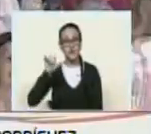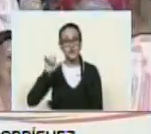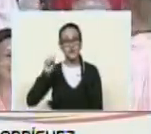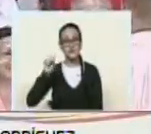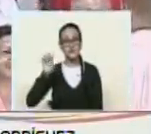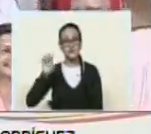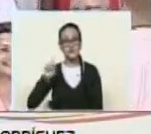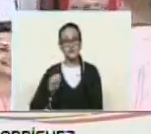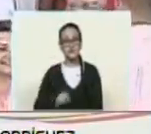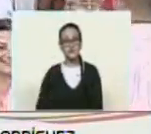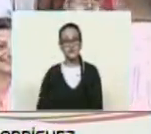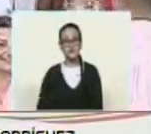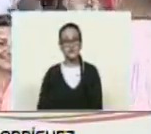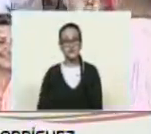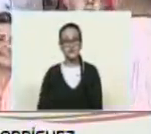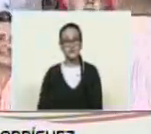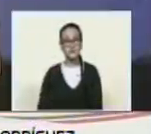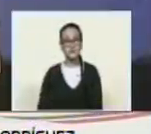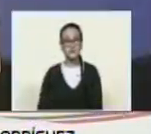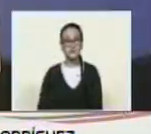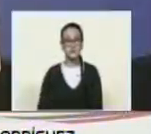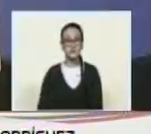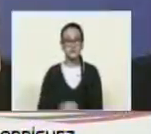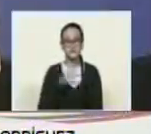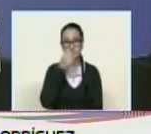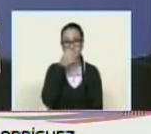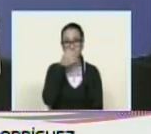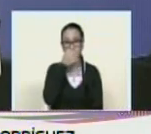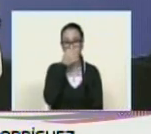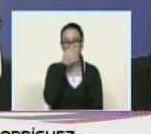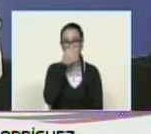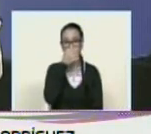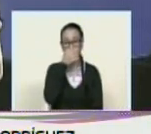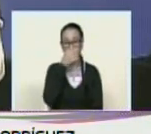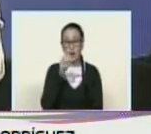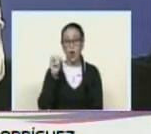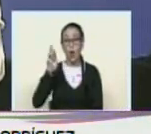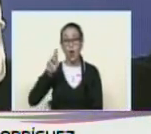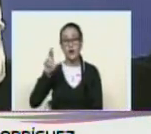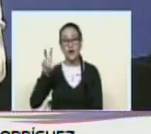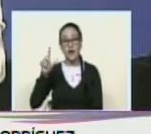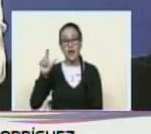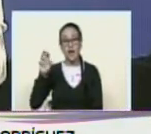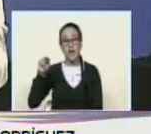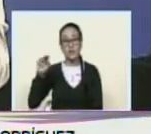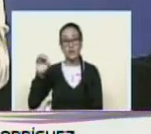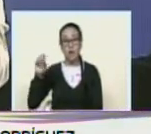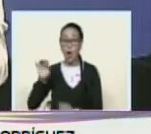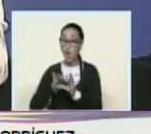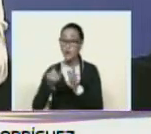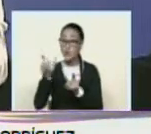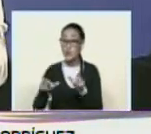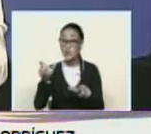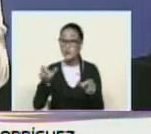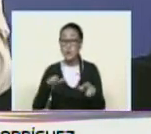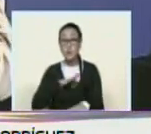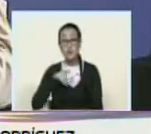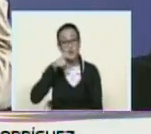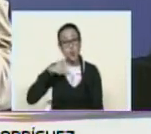Ulises, Orlando Camacho y a Laura Alarcón, constituyentes del pueblo.